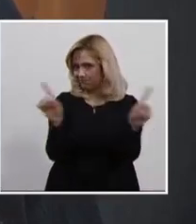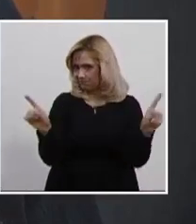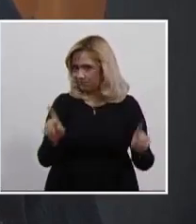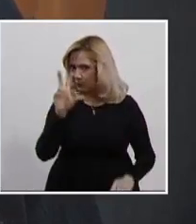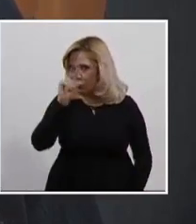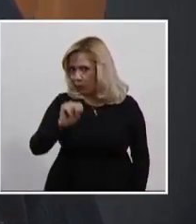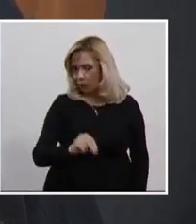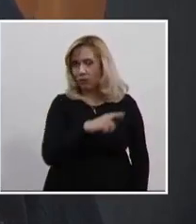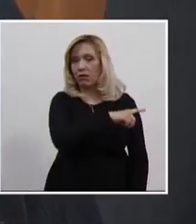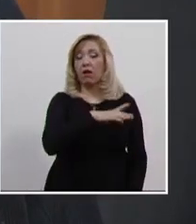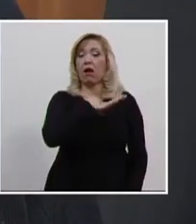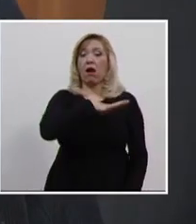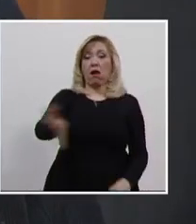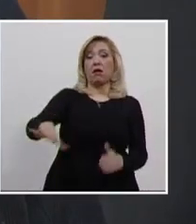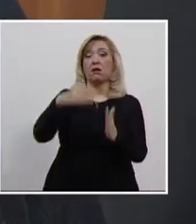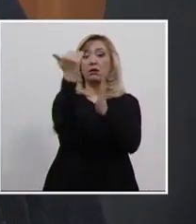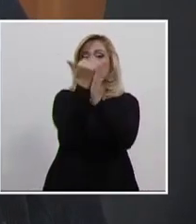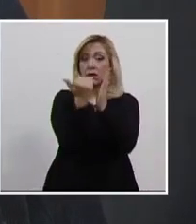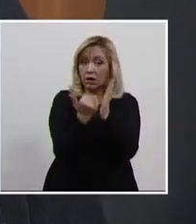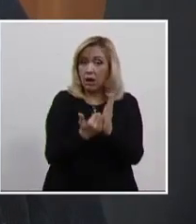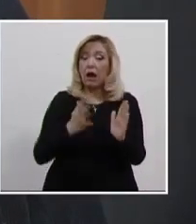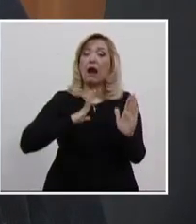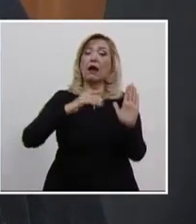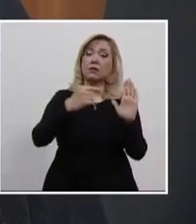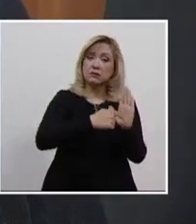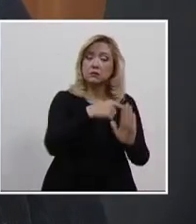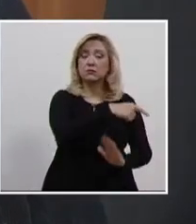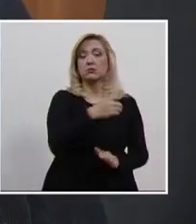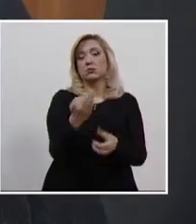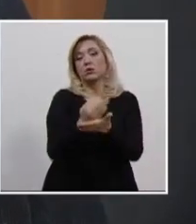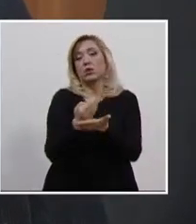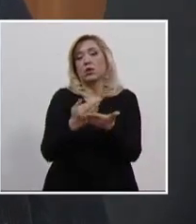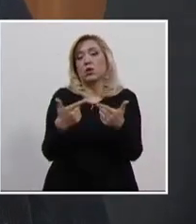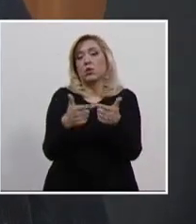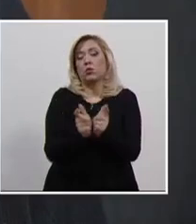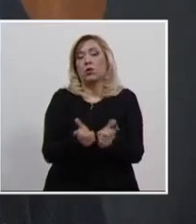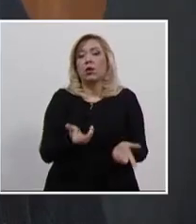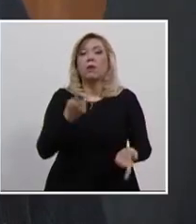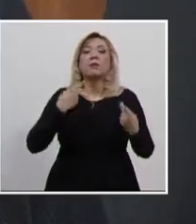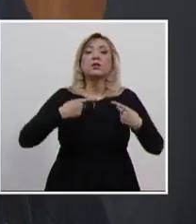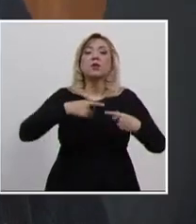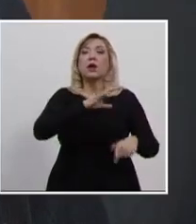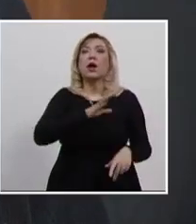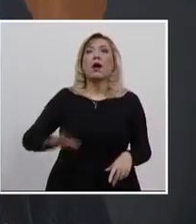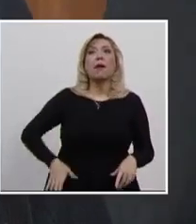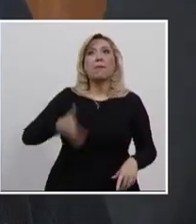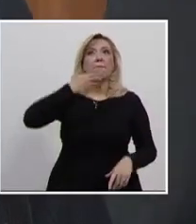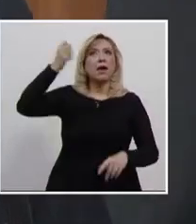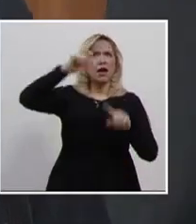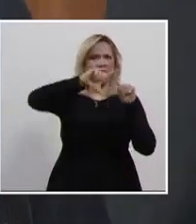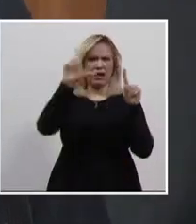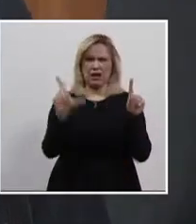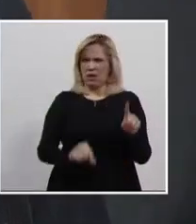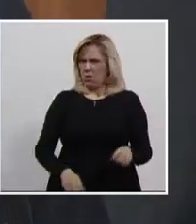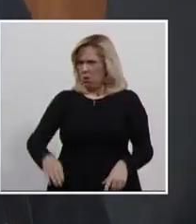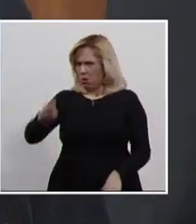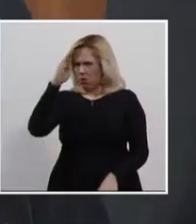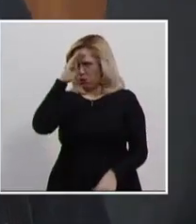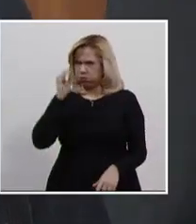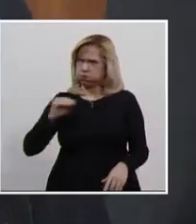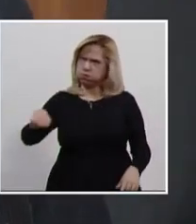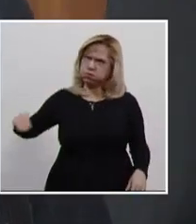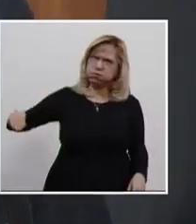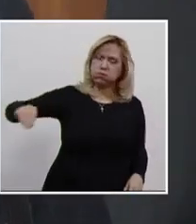acciones y omisiones del partido recurrente y de las personas aspirantes en una campaña nacional enorme que generó beneficios a